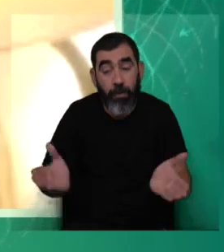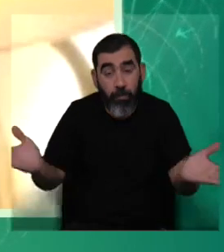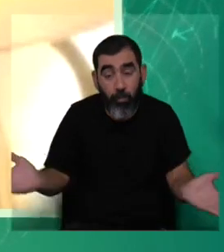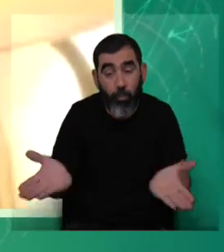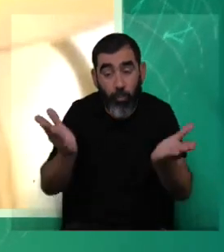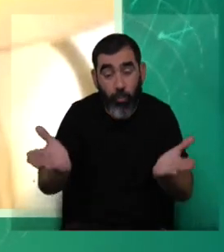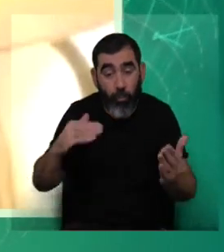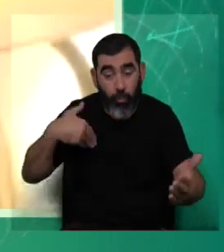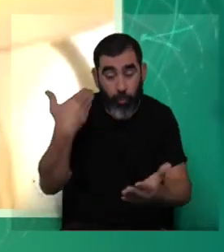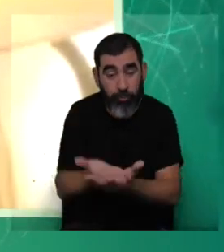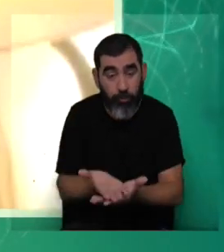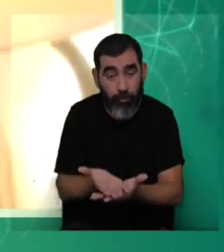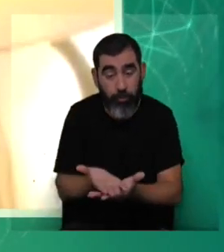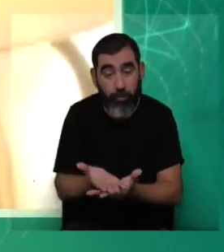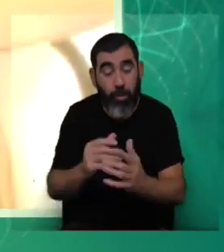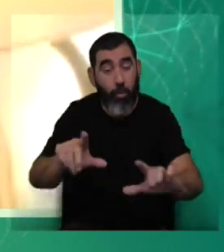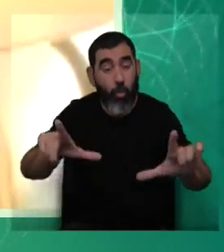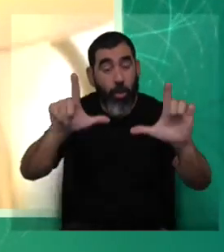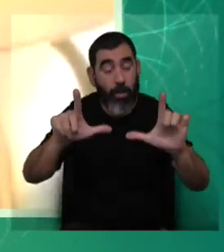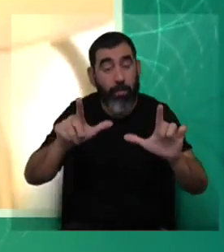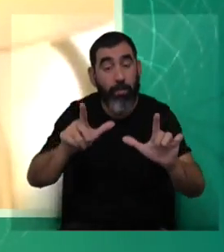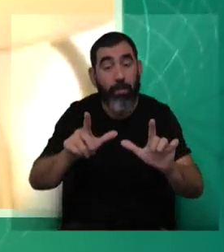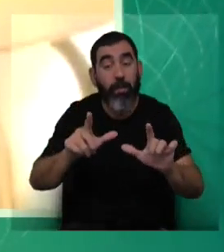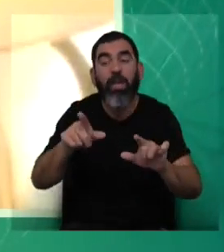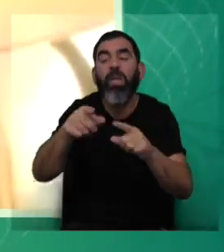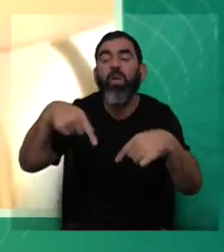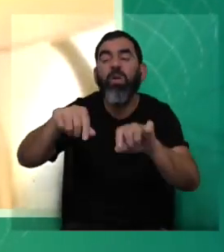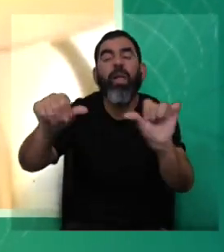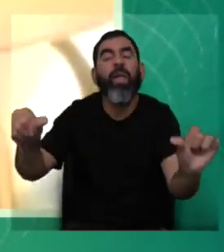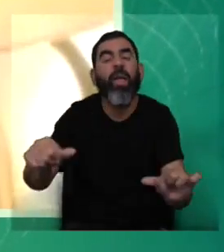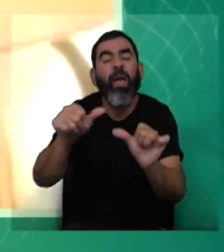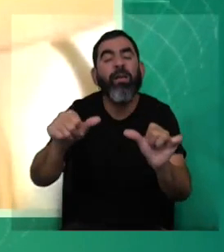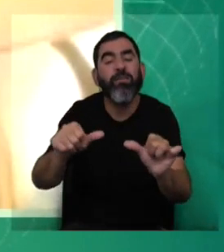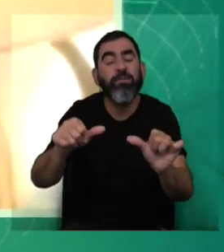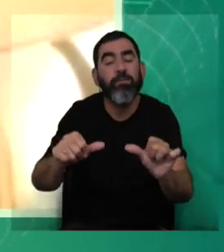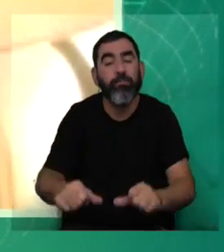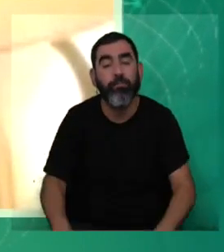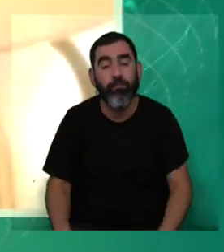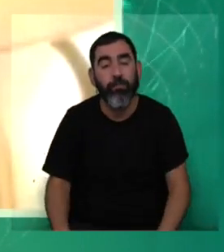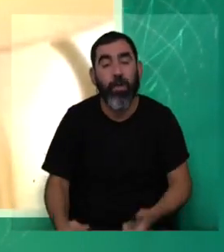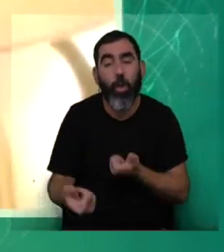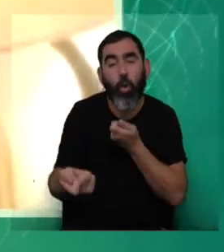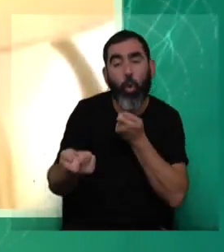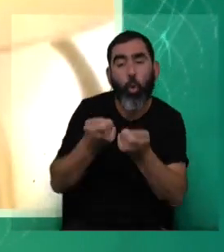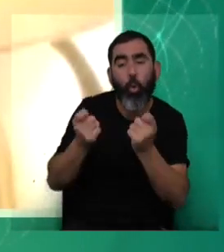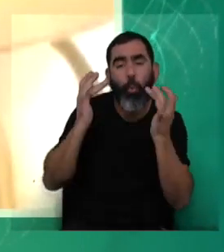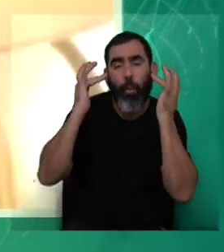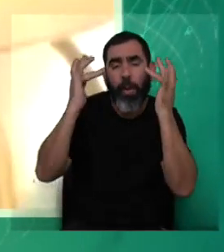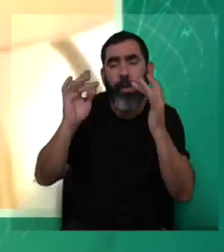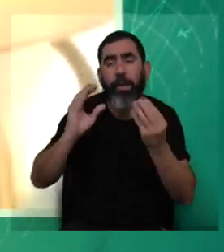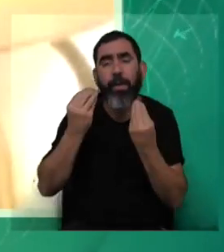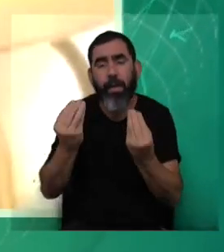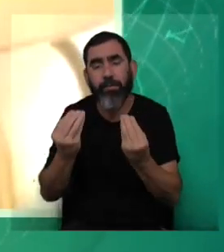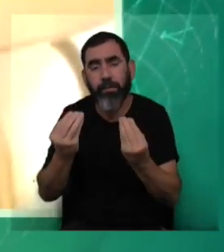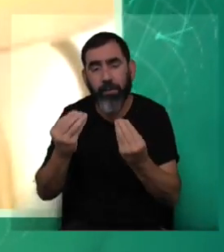impulsando, proponiendo a los candidatos, es que va a ser usted frente a esto. La gobernanza de la educación va